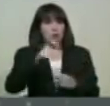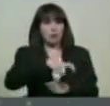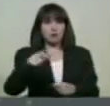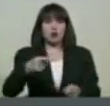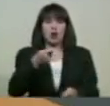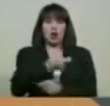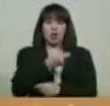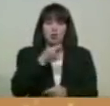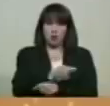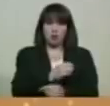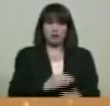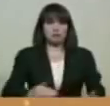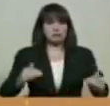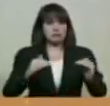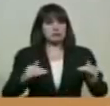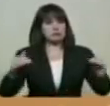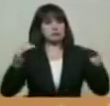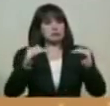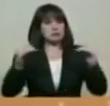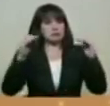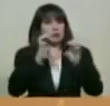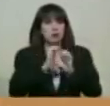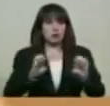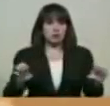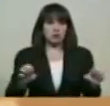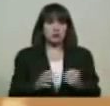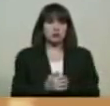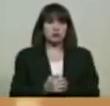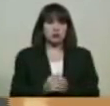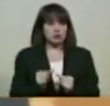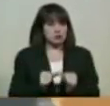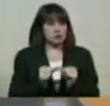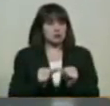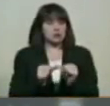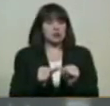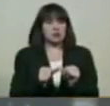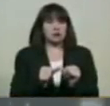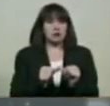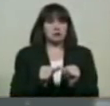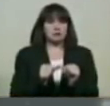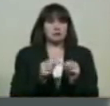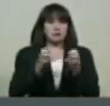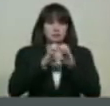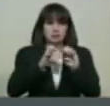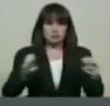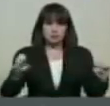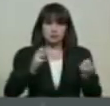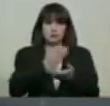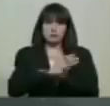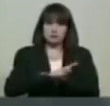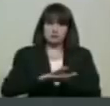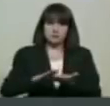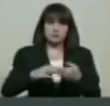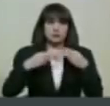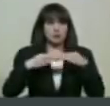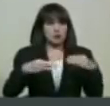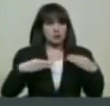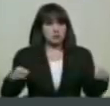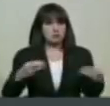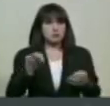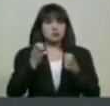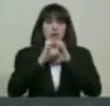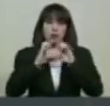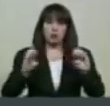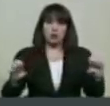que nuestra matrícula en materia de educación sigue aumentando. De educación gratuita, de educación pública, de